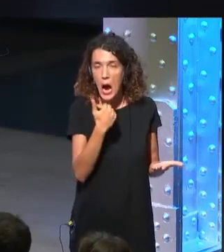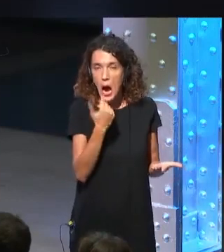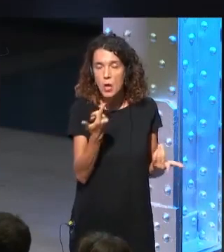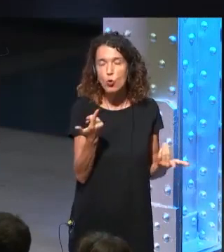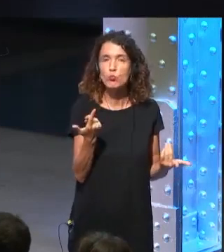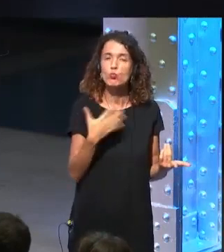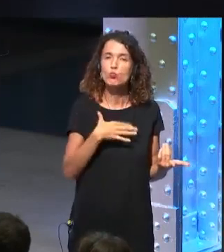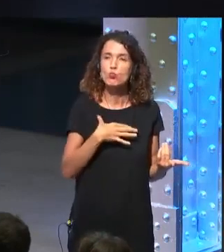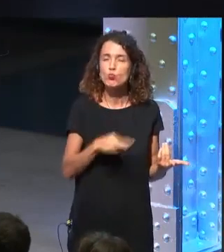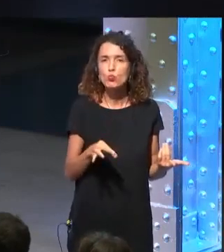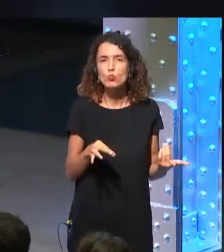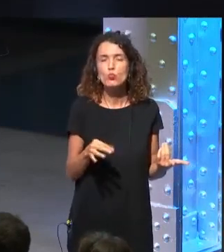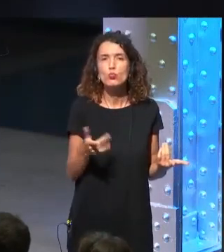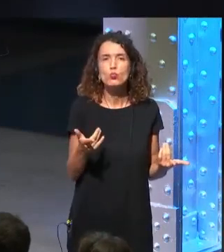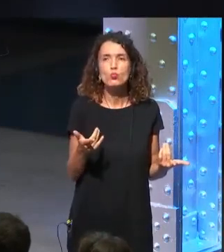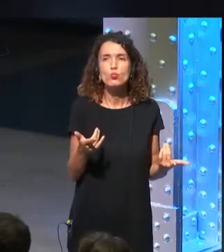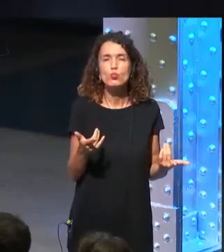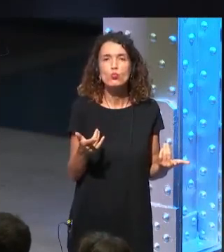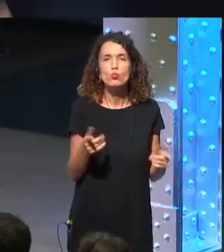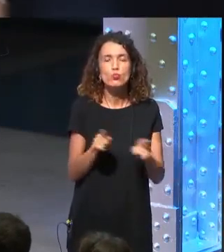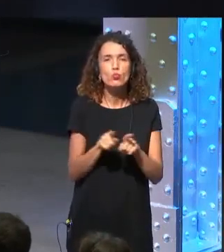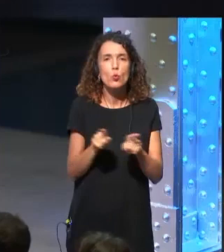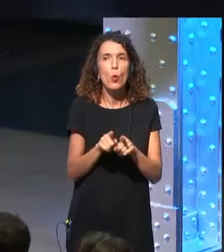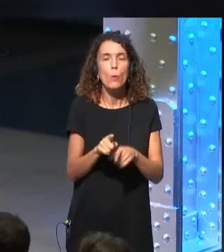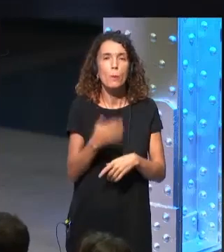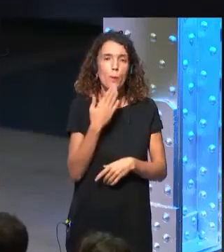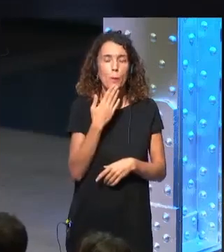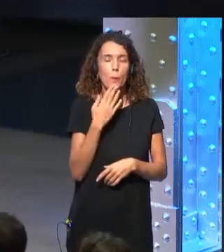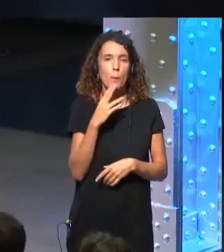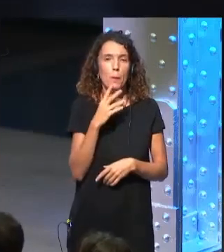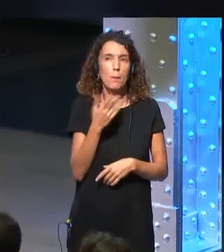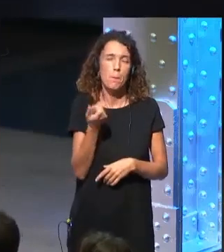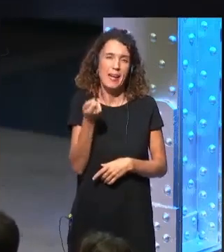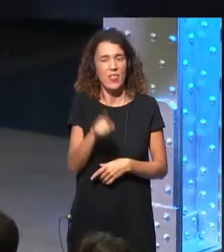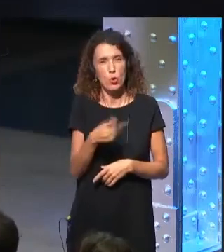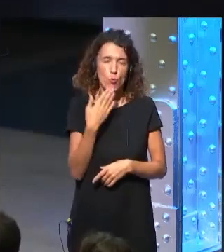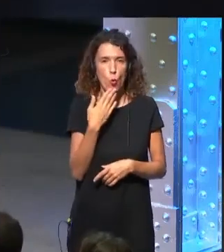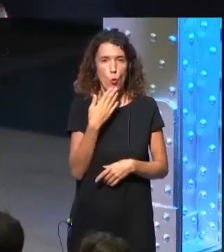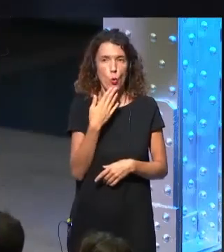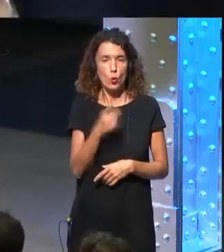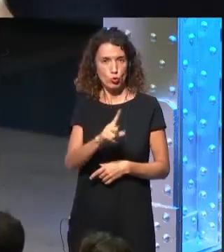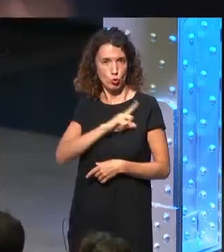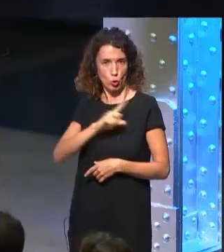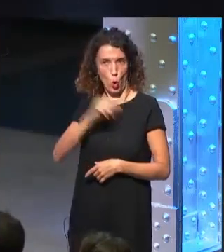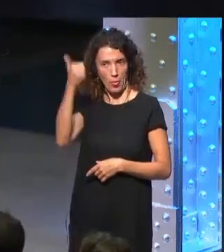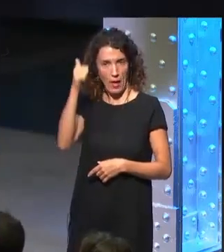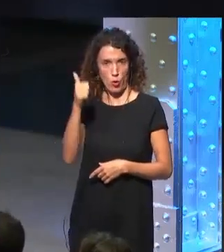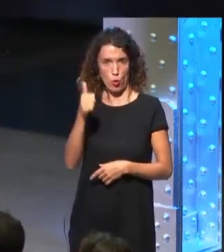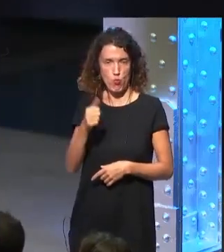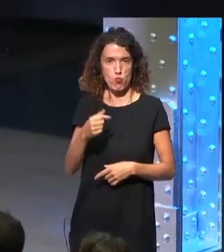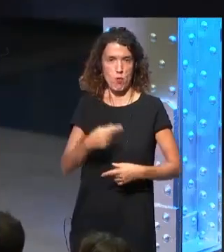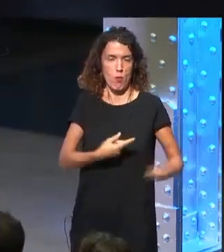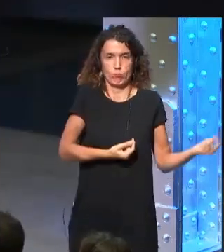en el sentido de ver a un soldado, por ejemplo, es algo parecido a ver a un soldado con un